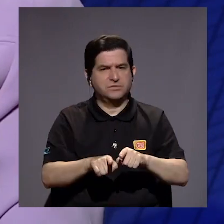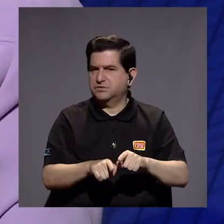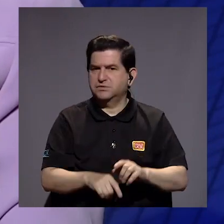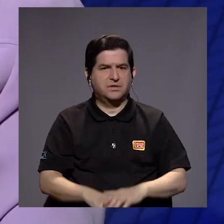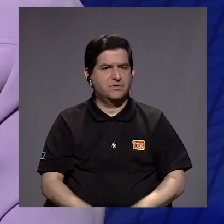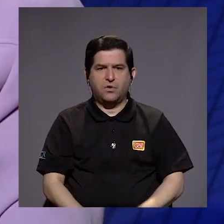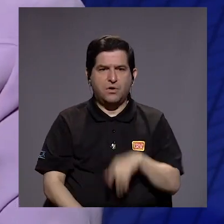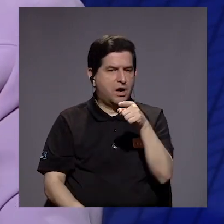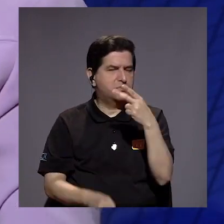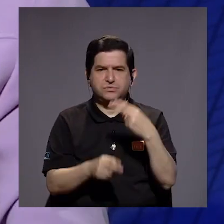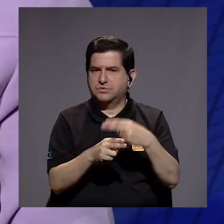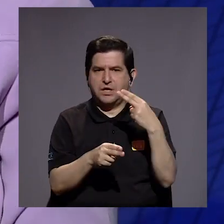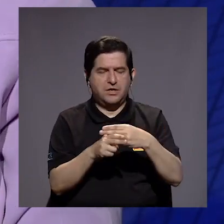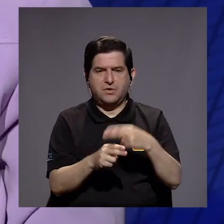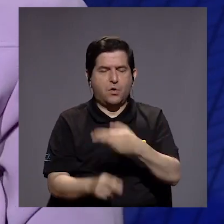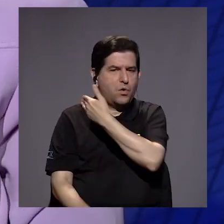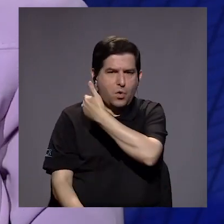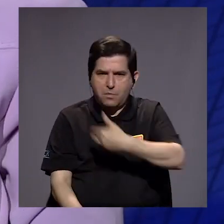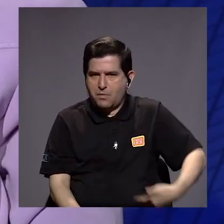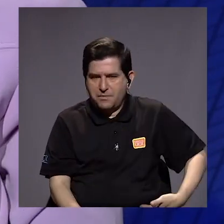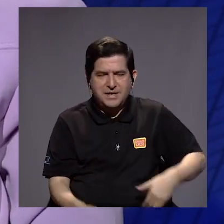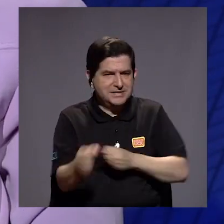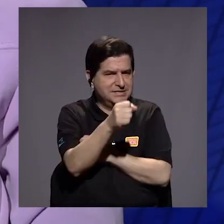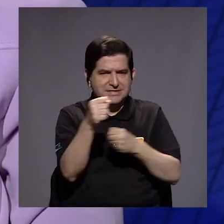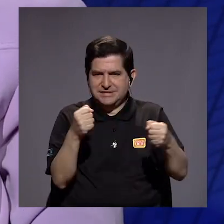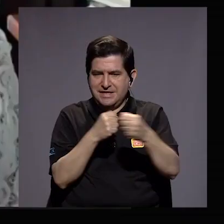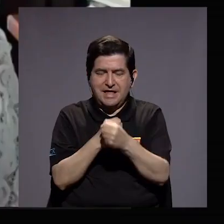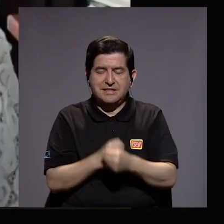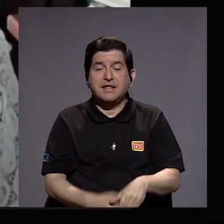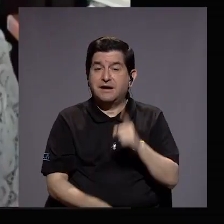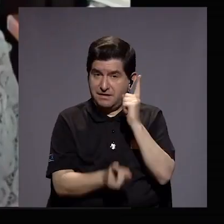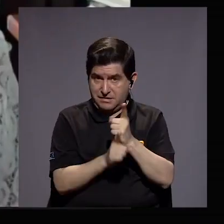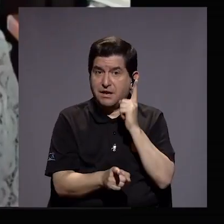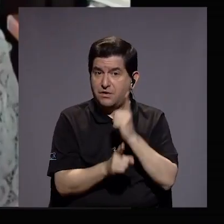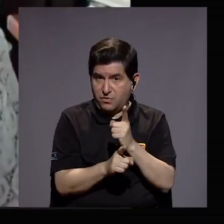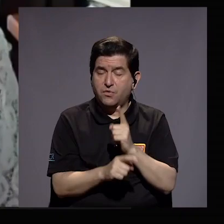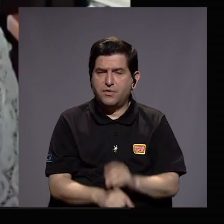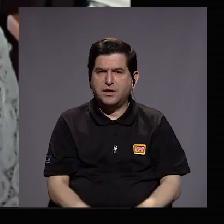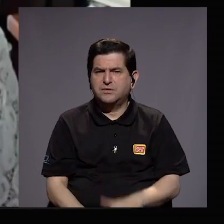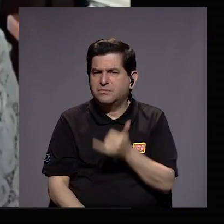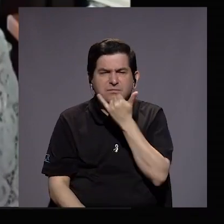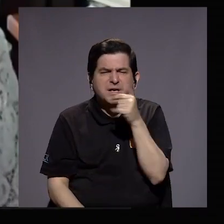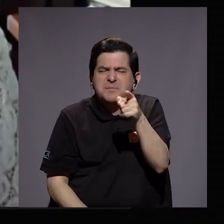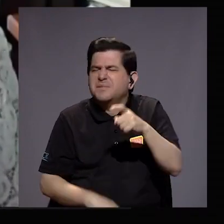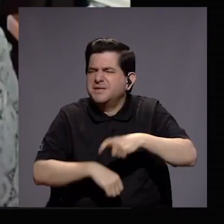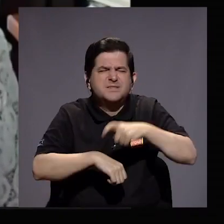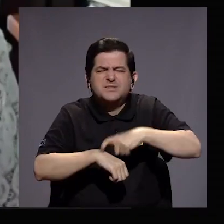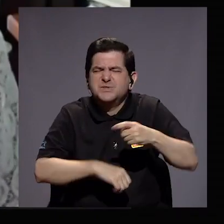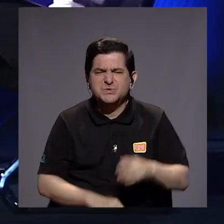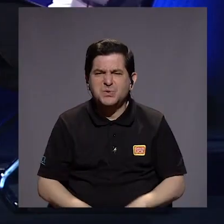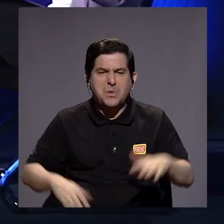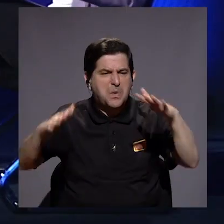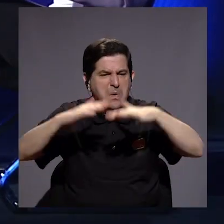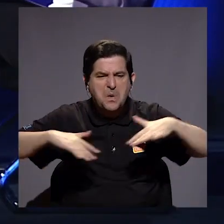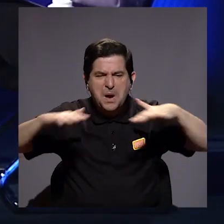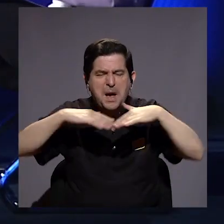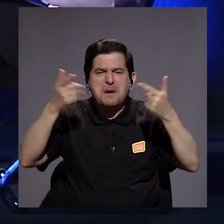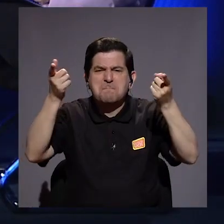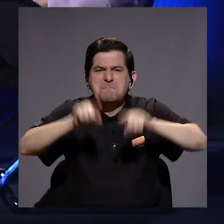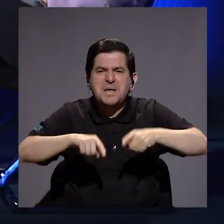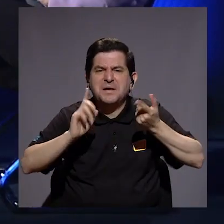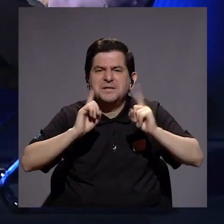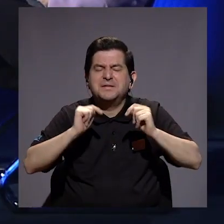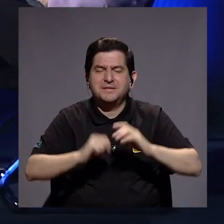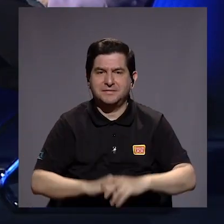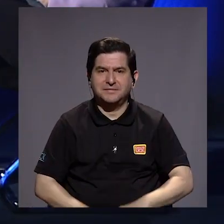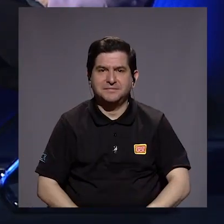dio, no se le nombra a usted como presidenta de sala, que era lo que correspondía. ¿Qué ocurrió ahí? ¿Cuál fue el ambiente que se dio